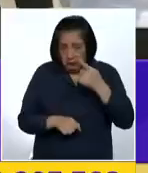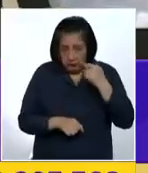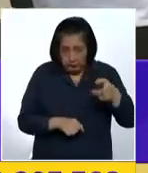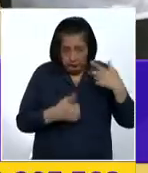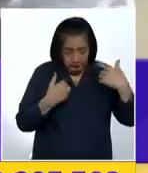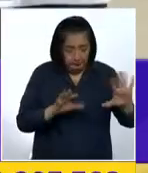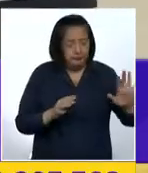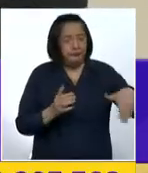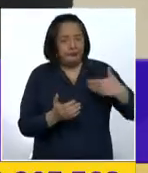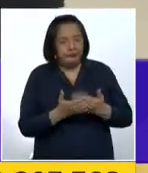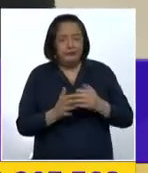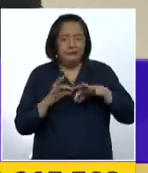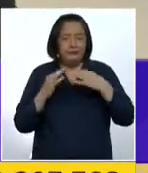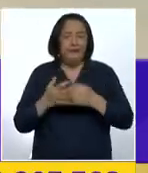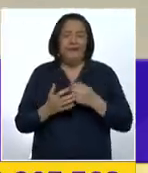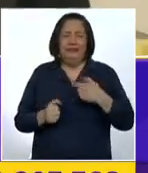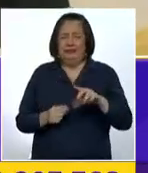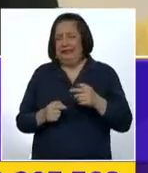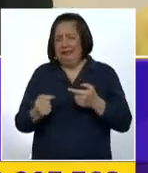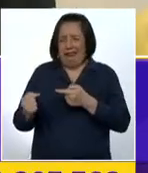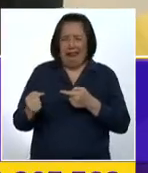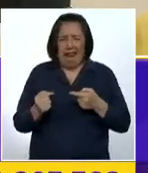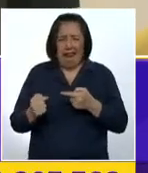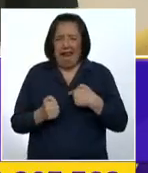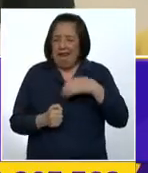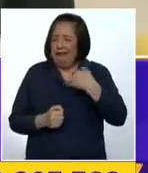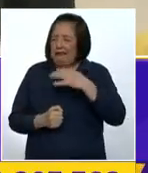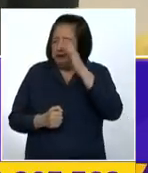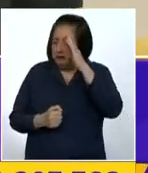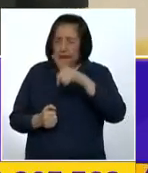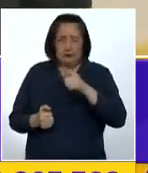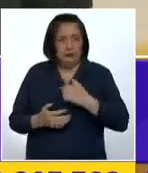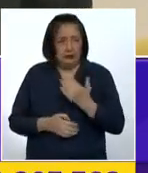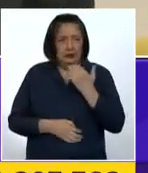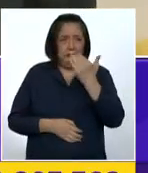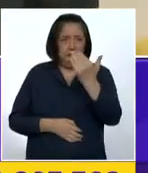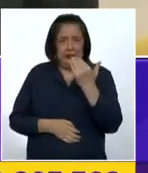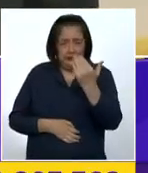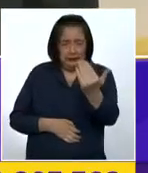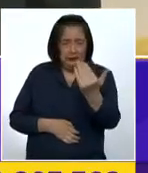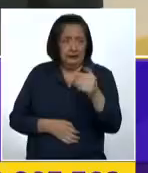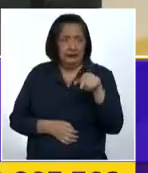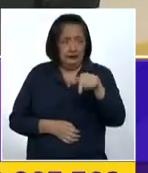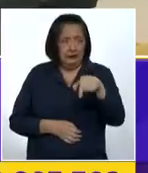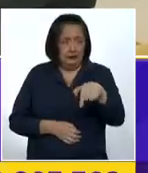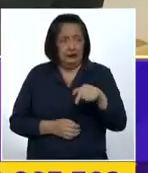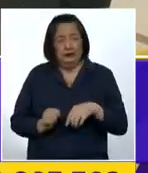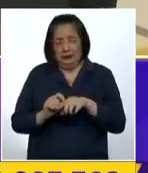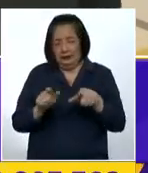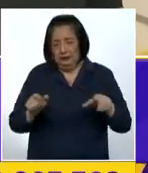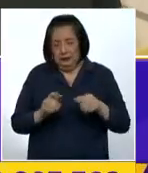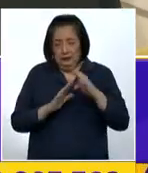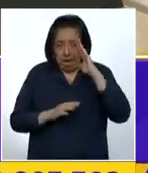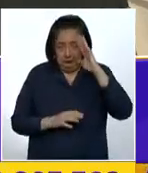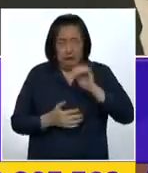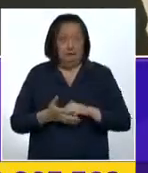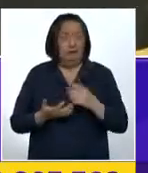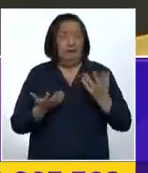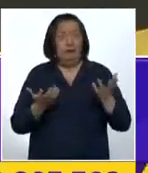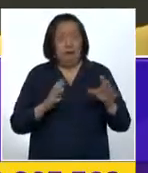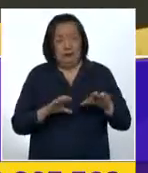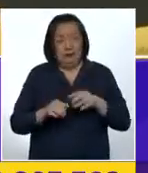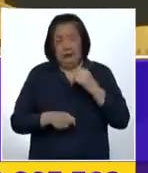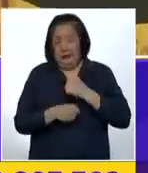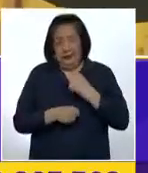un poco de problemas, trataron de enfrentarse a la policía, están justo frente colocados de aquí de esta dependencia policial mientras se realiza